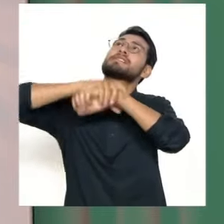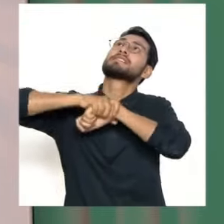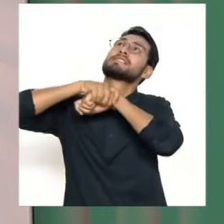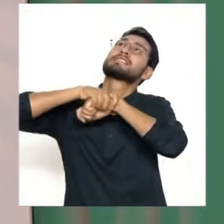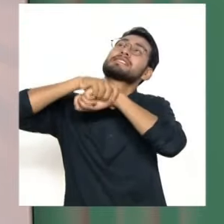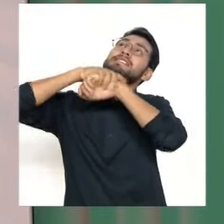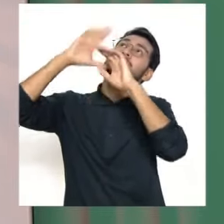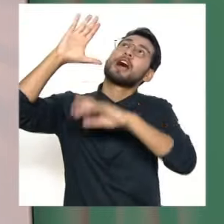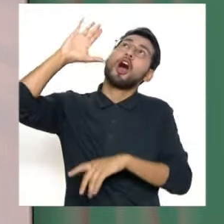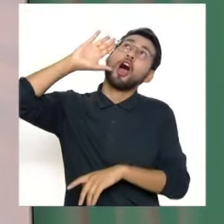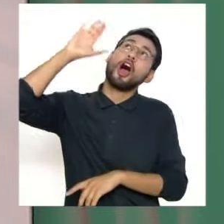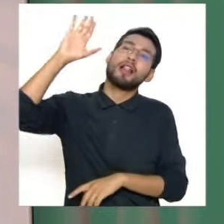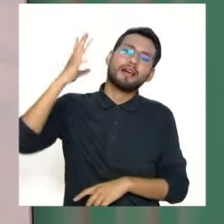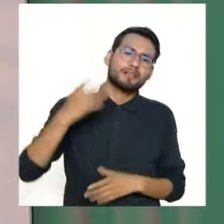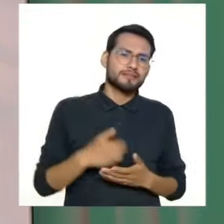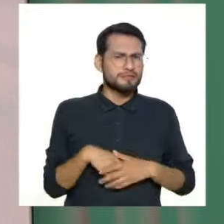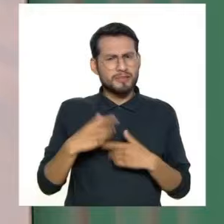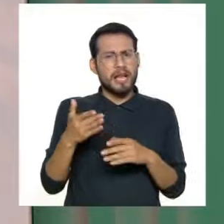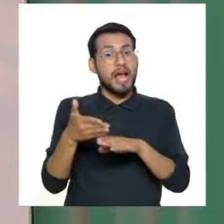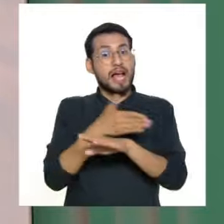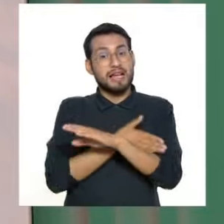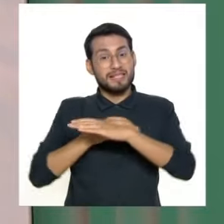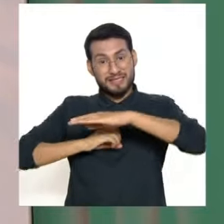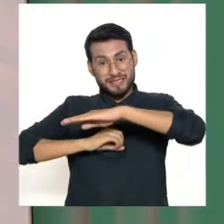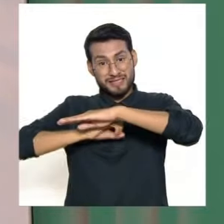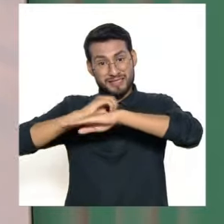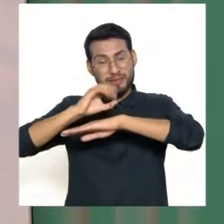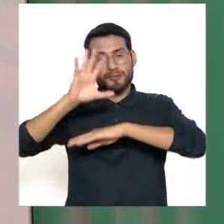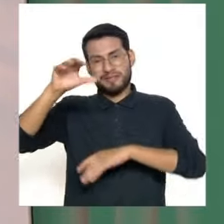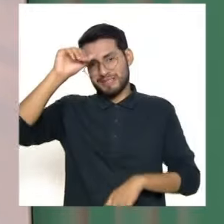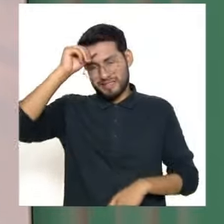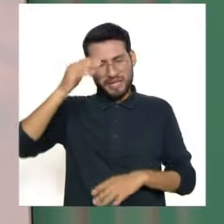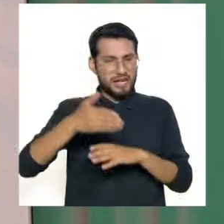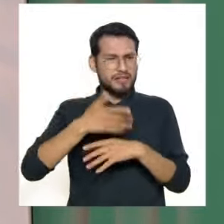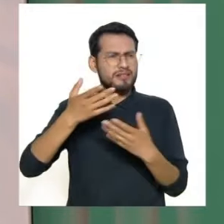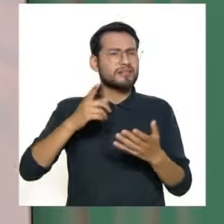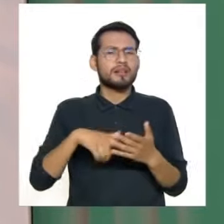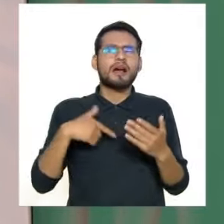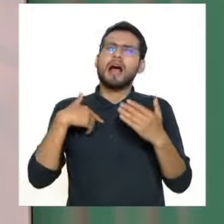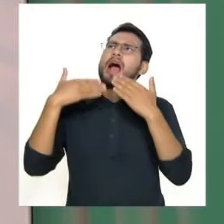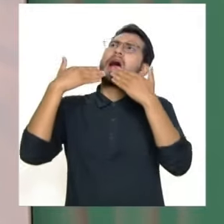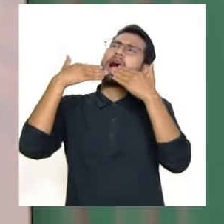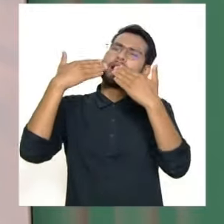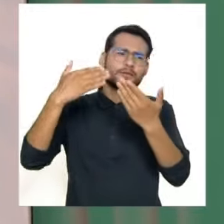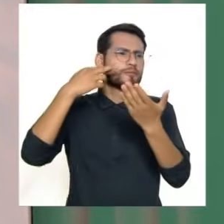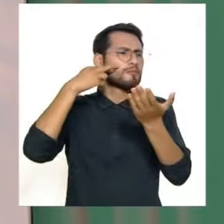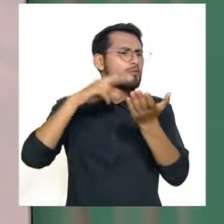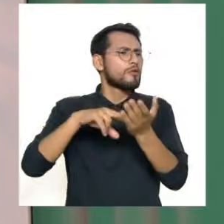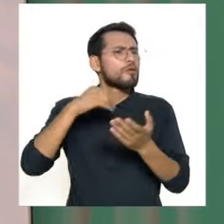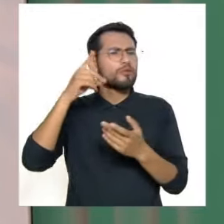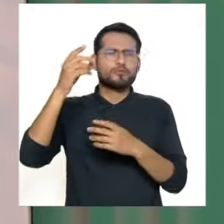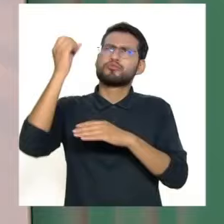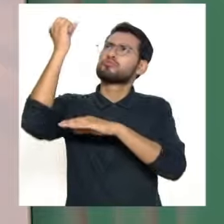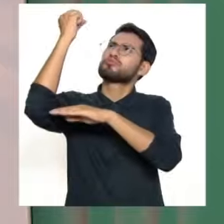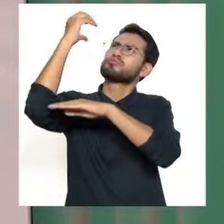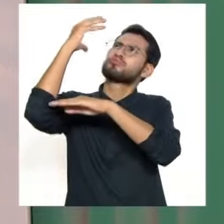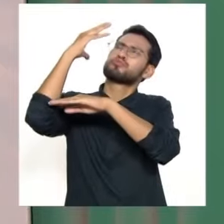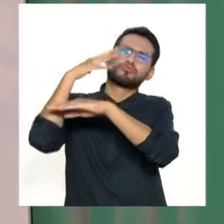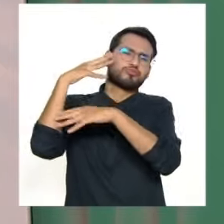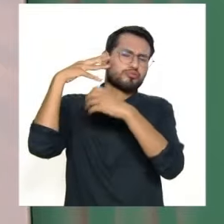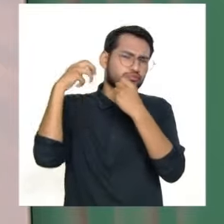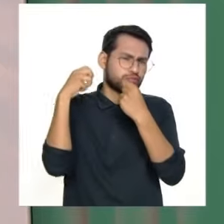eh antes del amanecer según la tradición en la India y es como un agradecimiento y reconocimiento por la energía vital